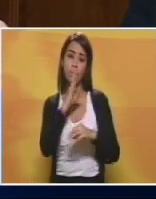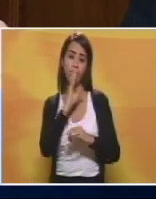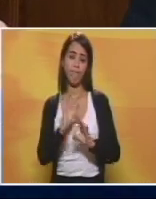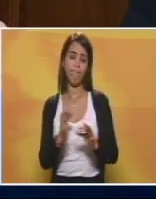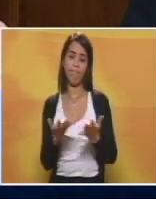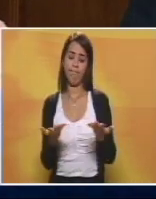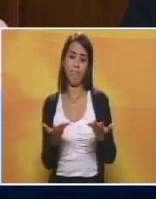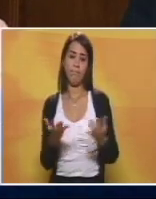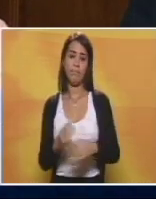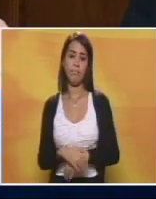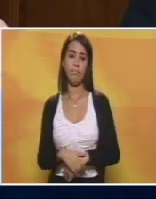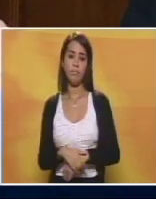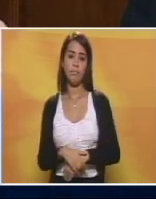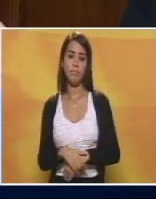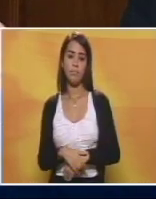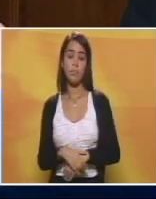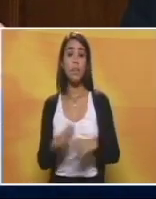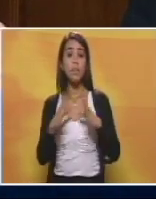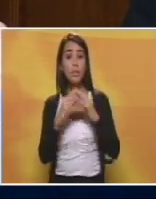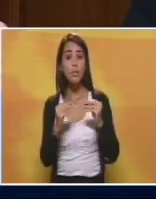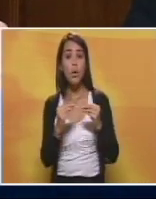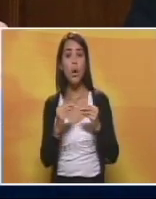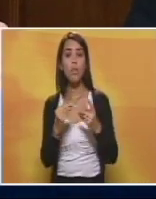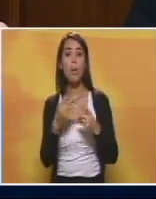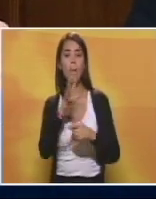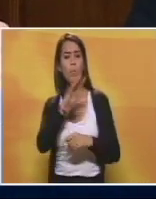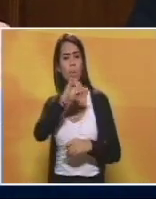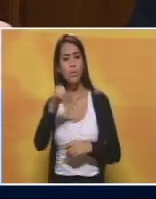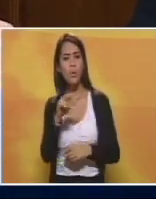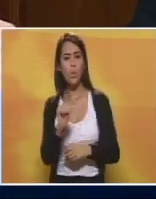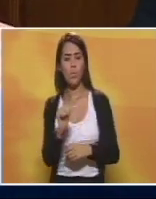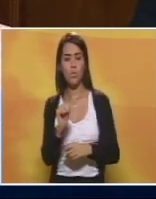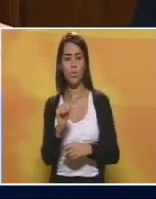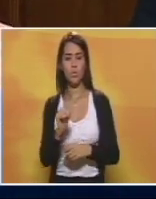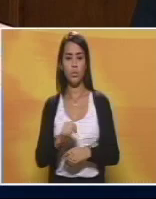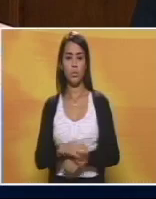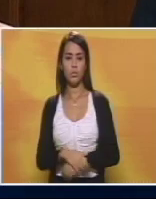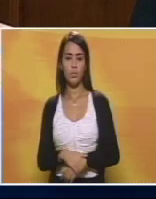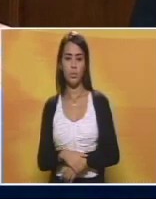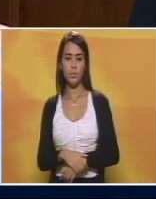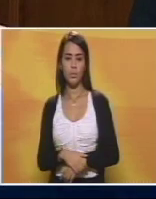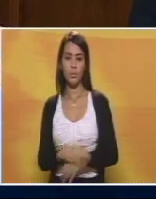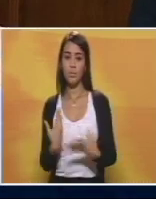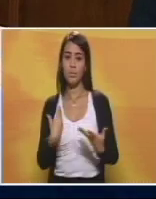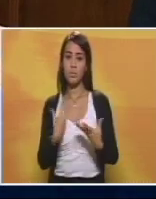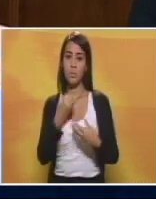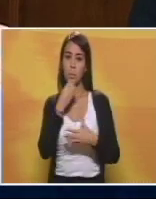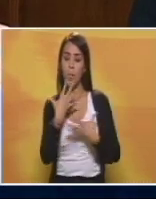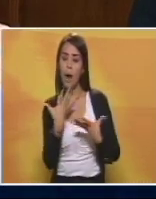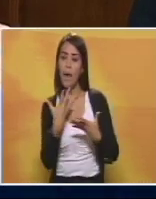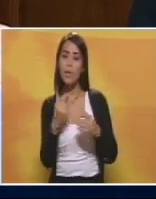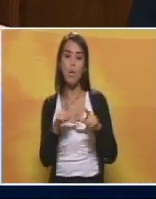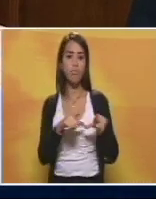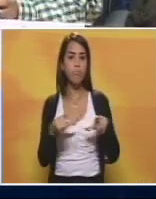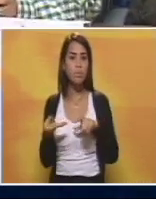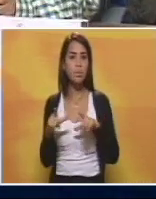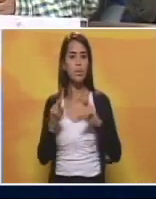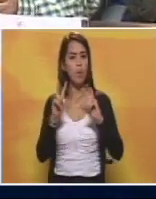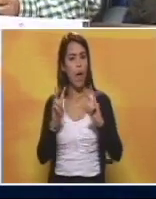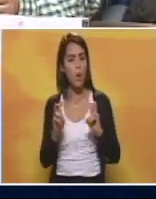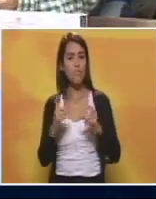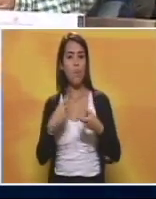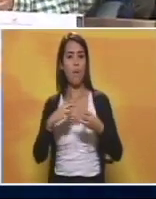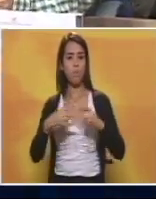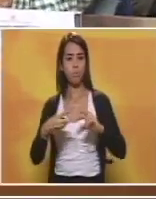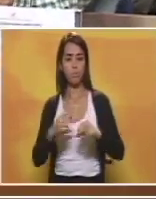entonces no hay manera de que todos al mismo para el 4 algunos ya estén esté adaptados a el nuevo cordón